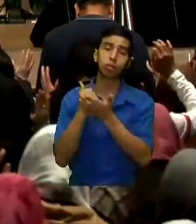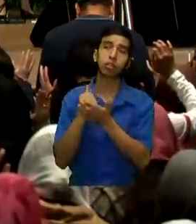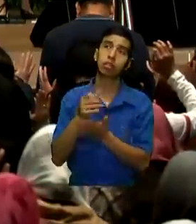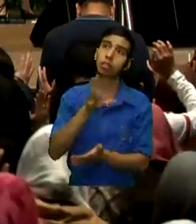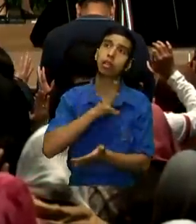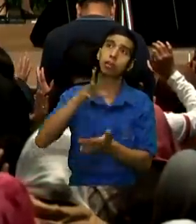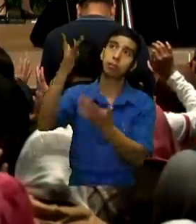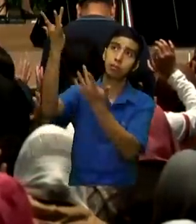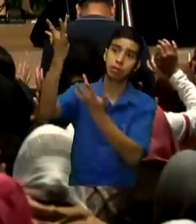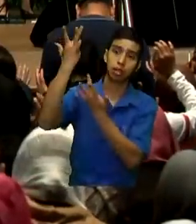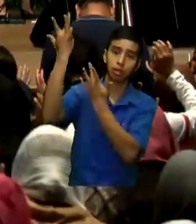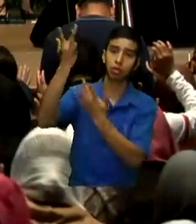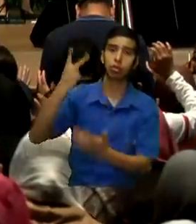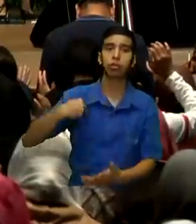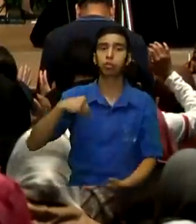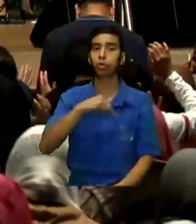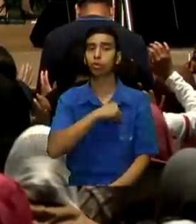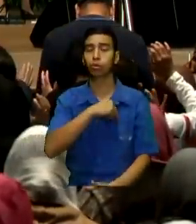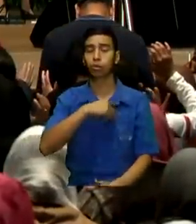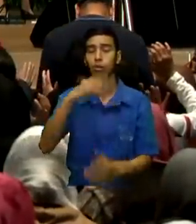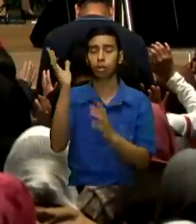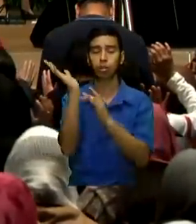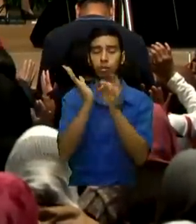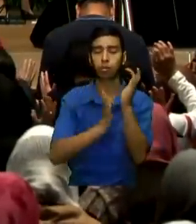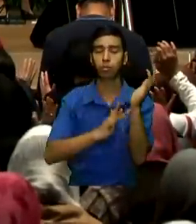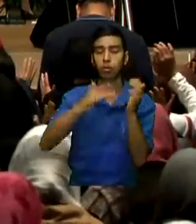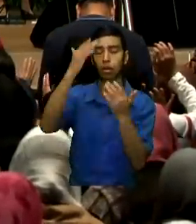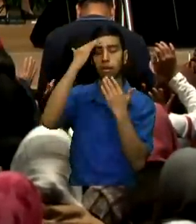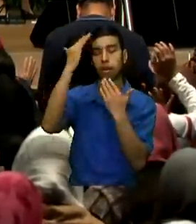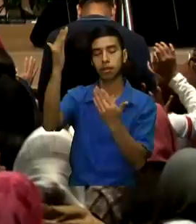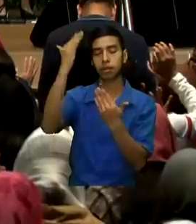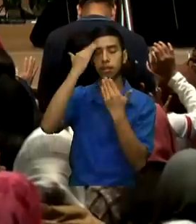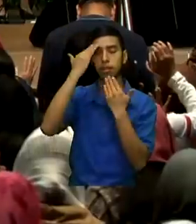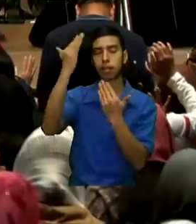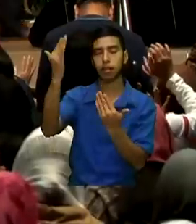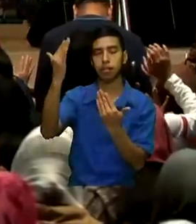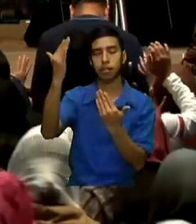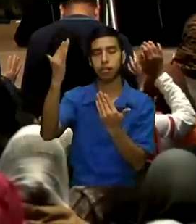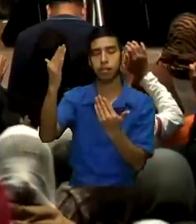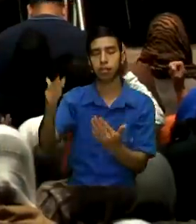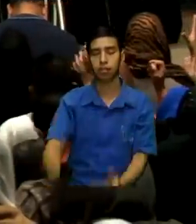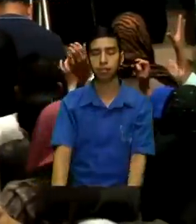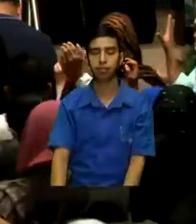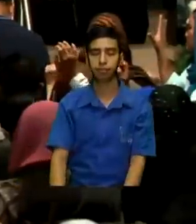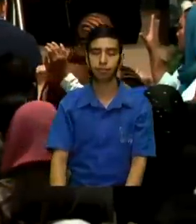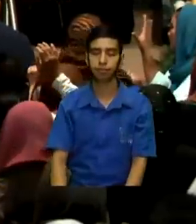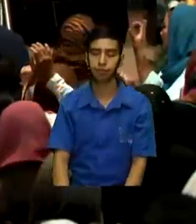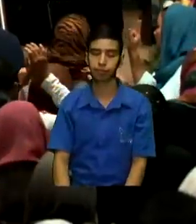el nombre de Jesús. Gracias, gracias, gracias, gracias.